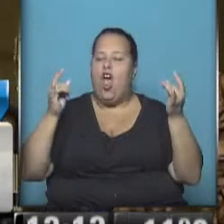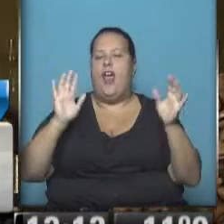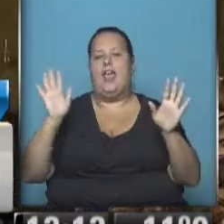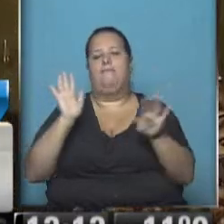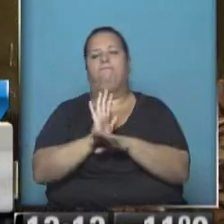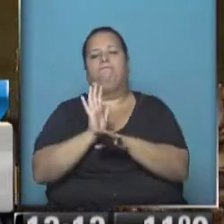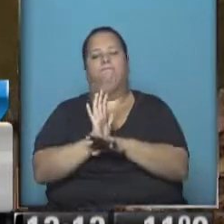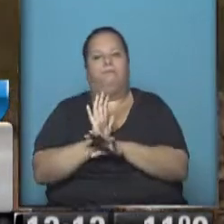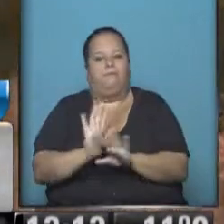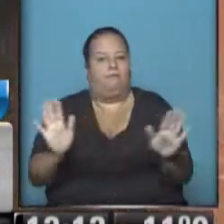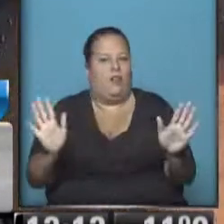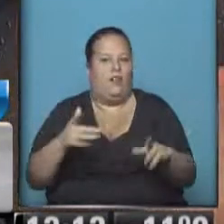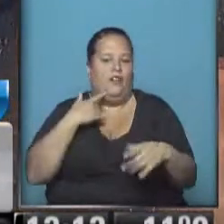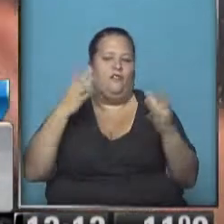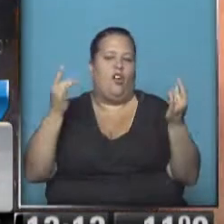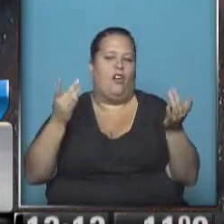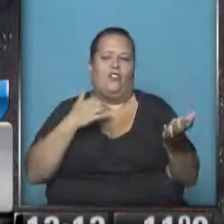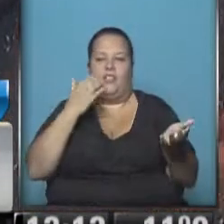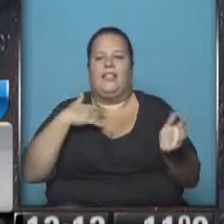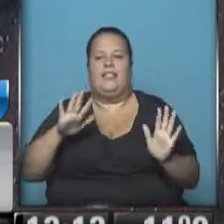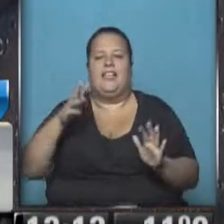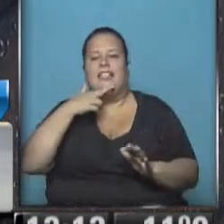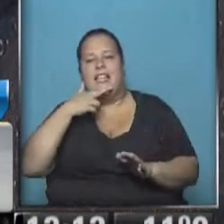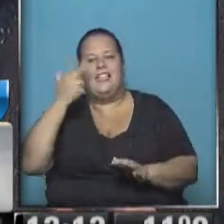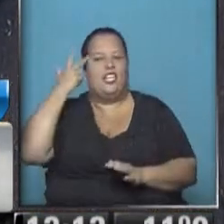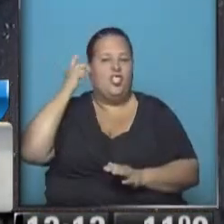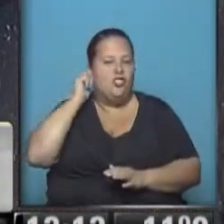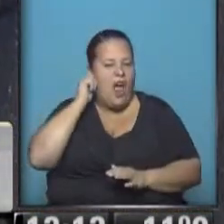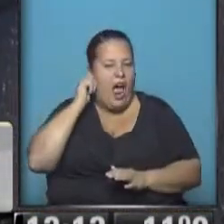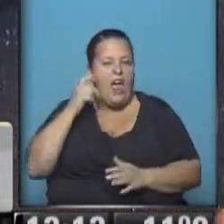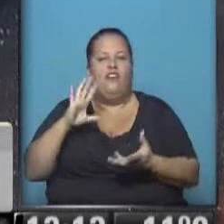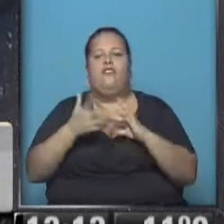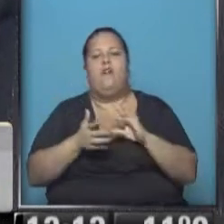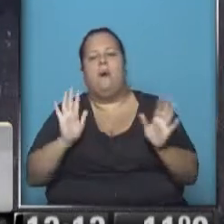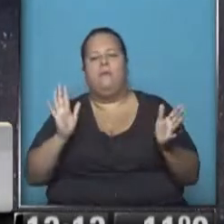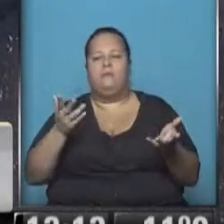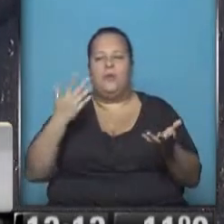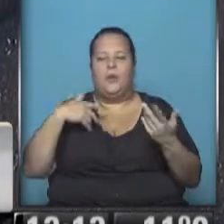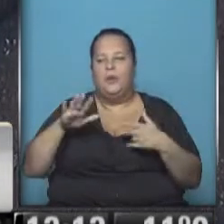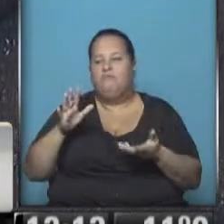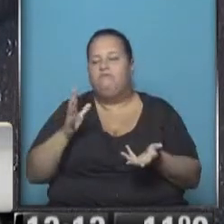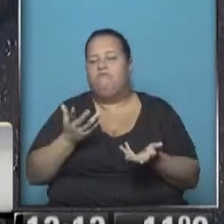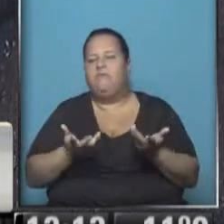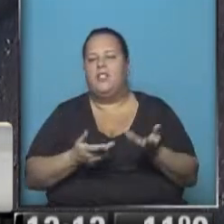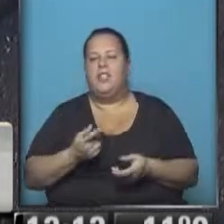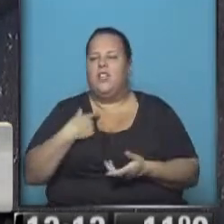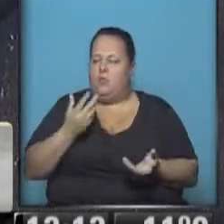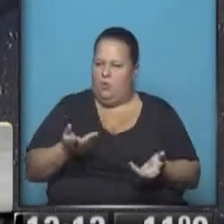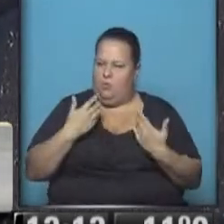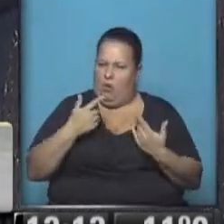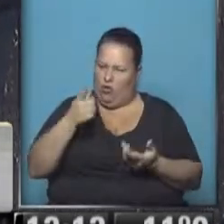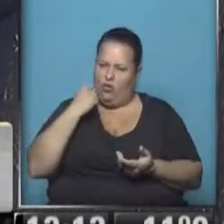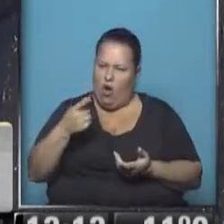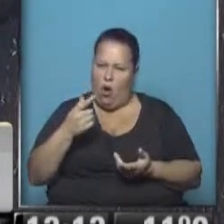era como, no sé, cuando te hablo, cuando, no sé, yo tendría 17, 18 años, que era una cosa como medio vetusta, ¿viste? Y dije, pero este